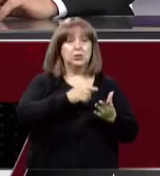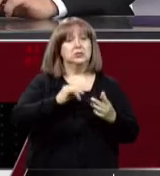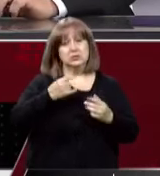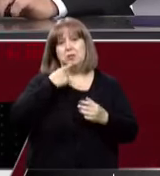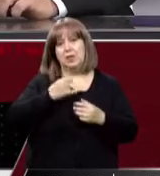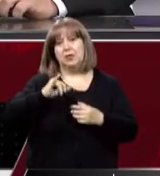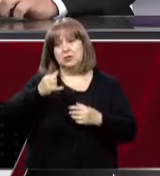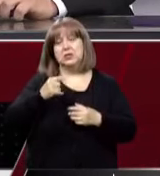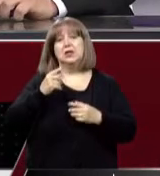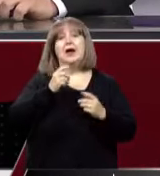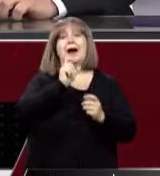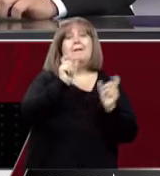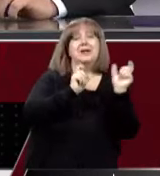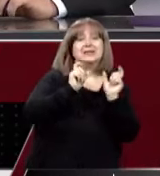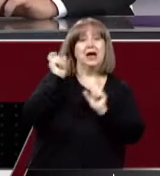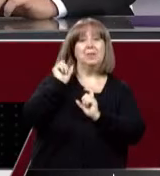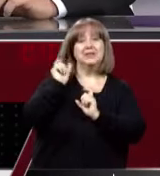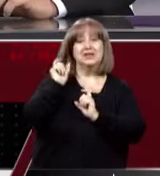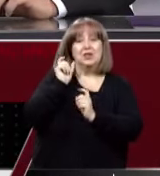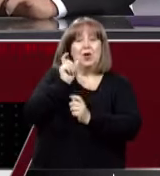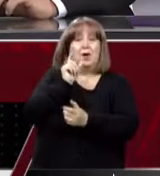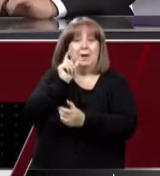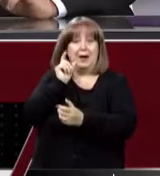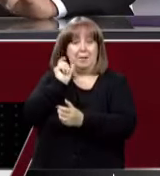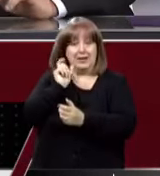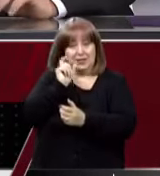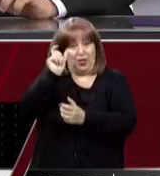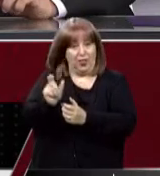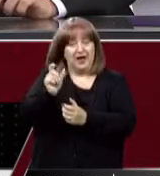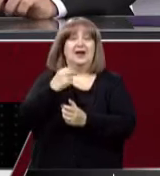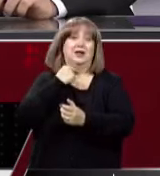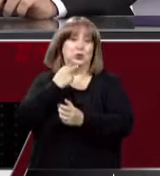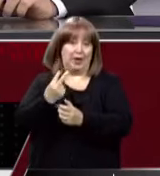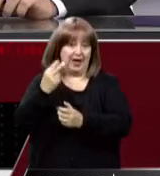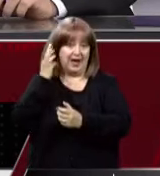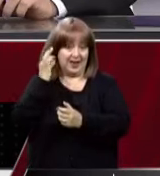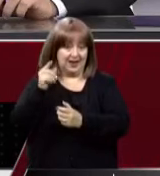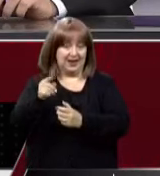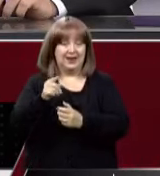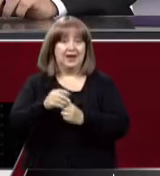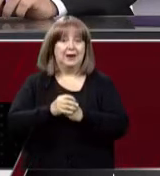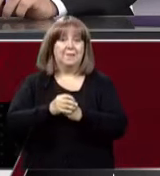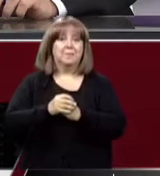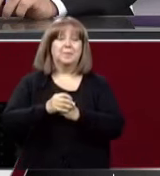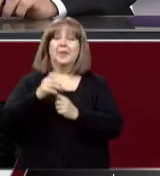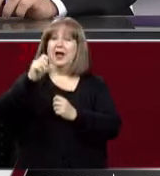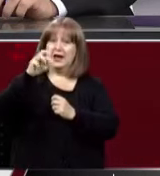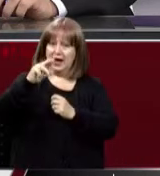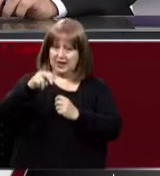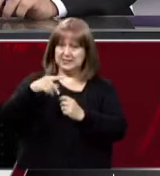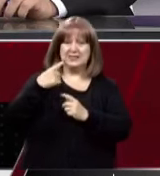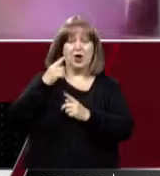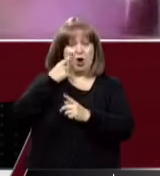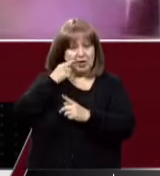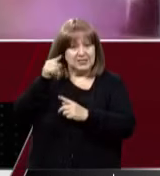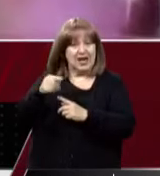reconocer. ¿La veía de vez en cuando? La veía, sí, la veía de vez en cuando. ¿Y ella, Karen? ¿La conocía? ¿Sabía de que